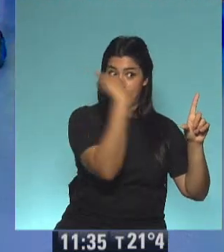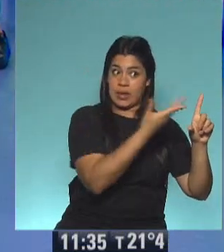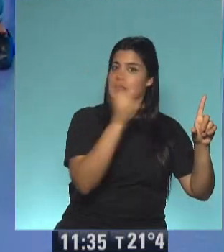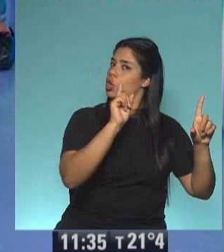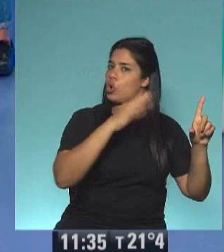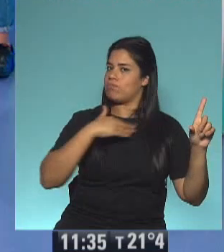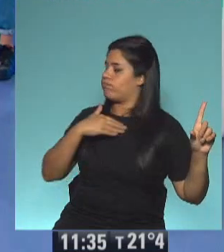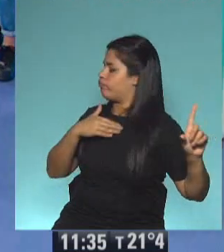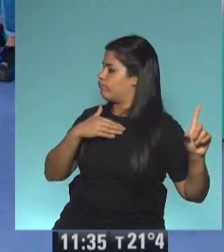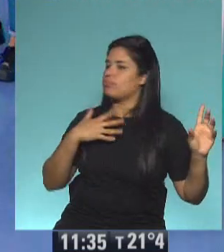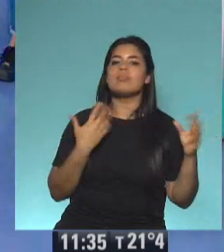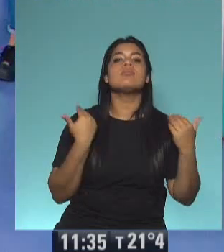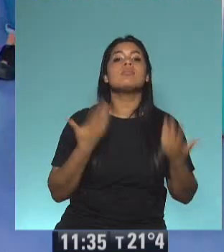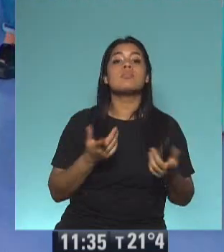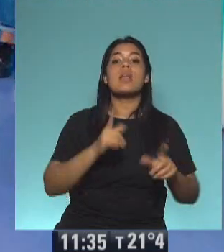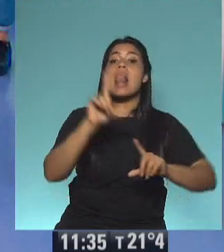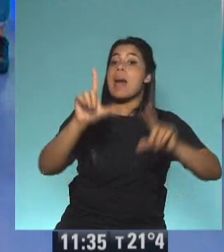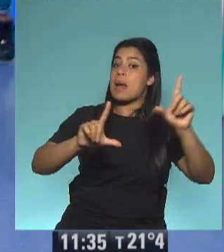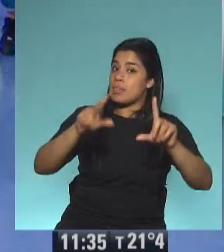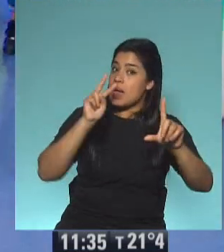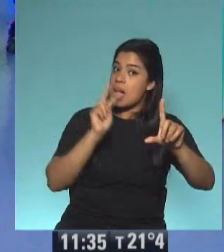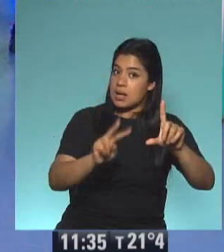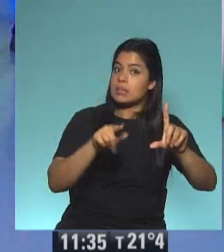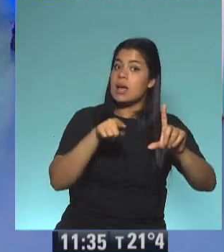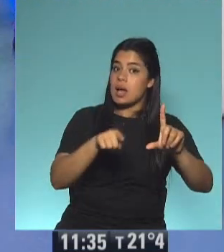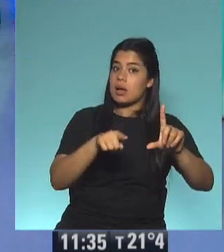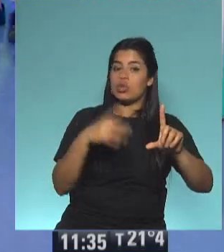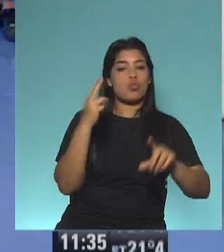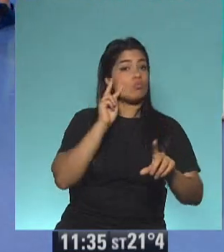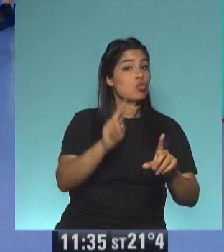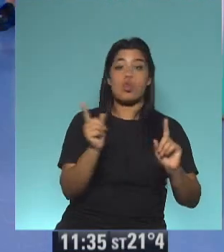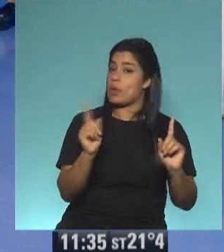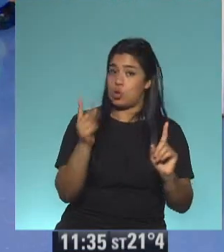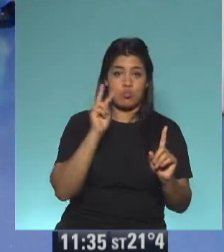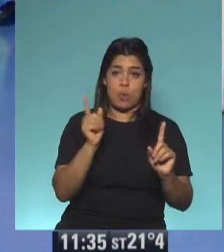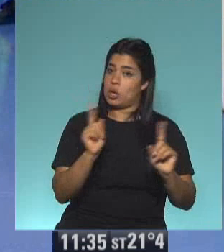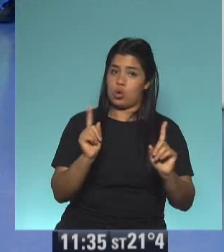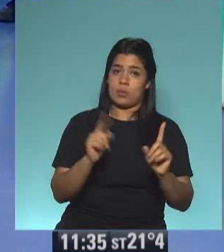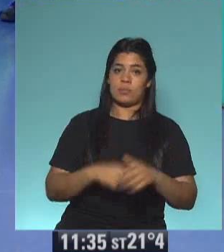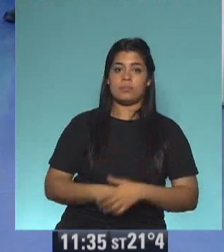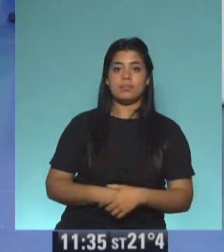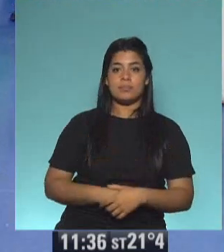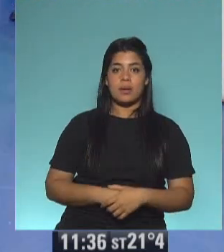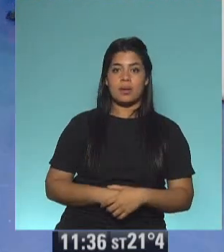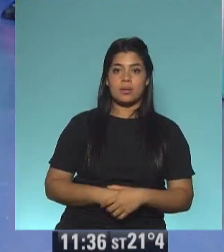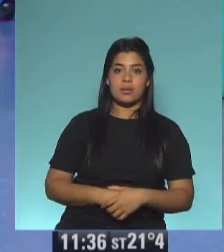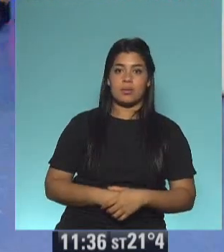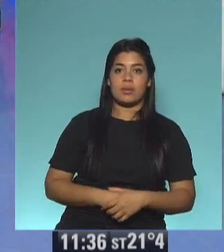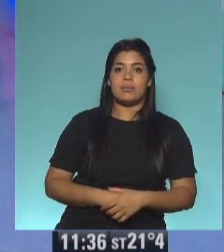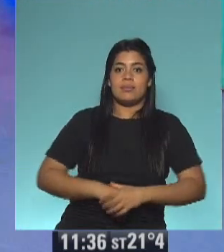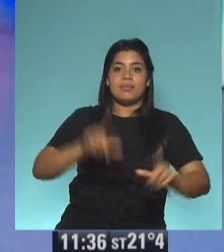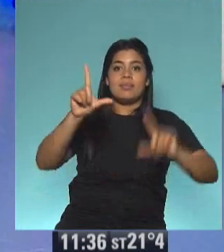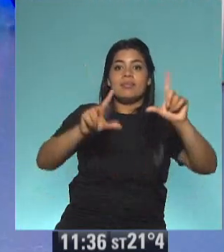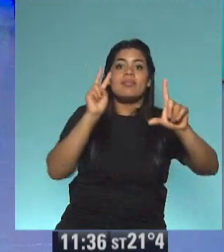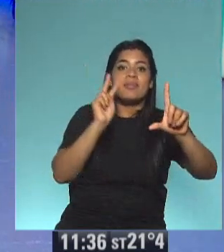pantalla entonces va a aparecer... No, ah, bueno, claro, no tiene que mirar. No, no miro. Y en la pantalla va a aparecer una imagen